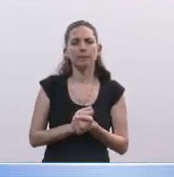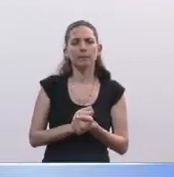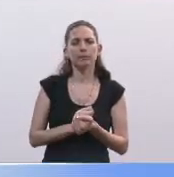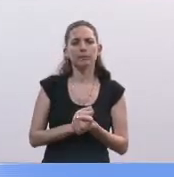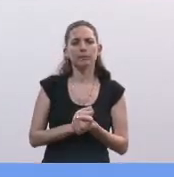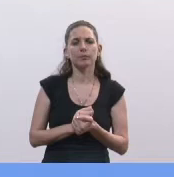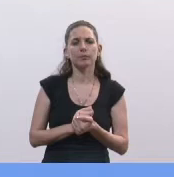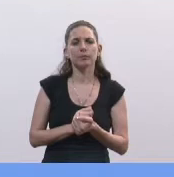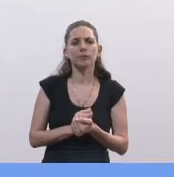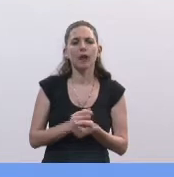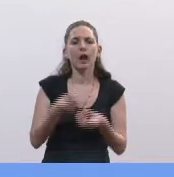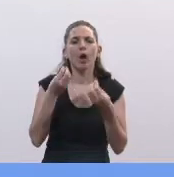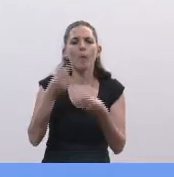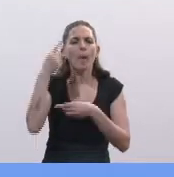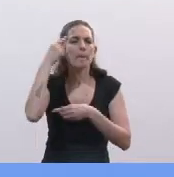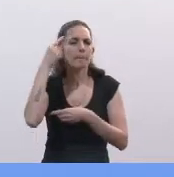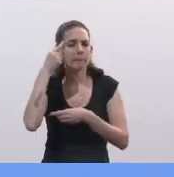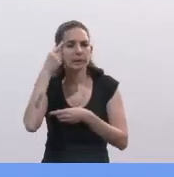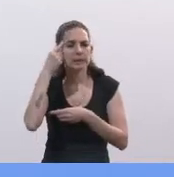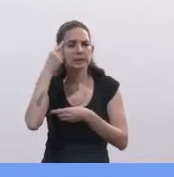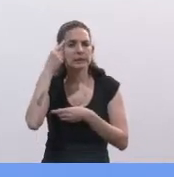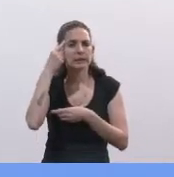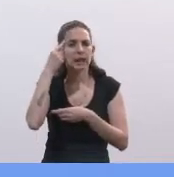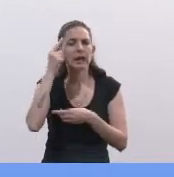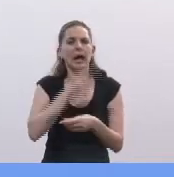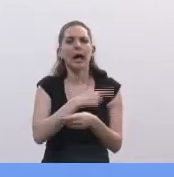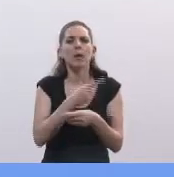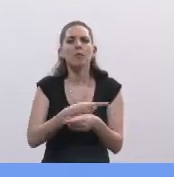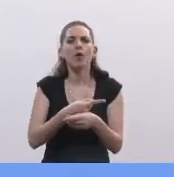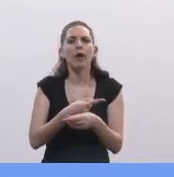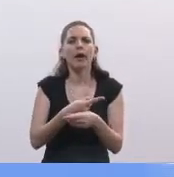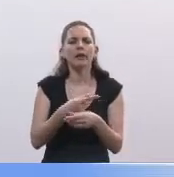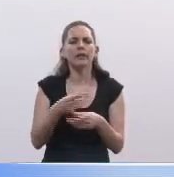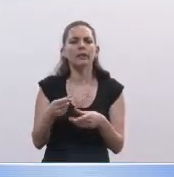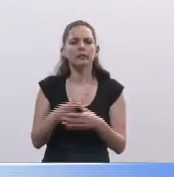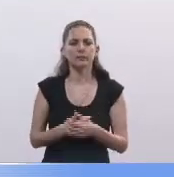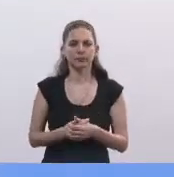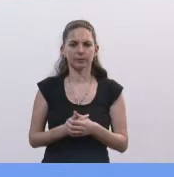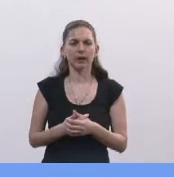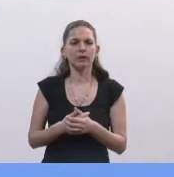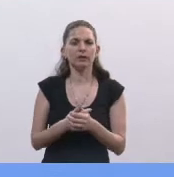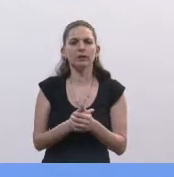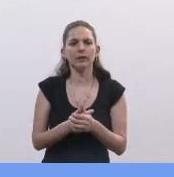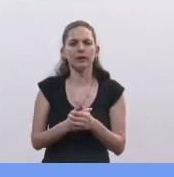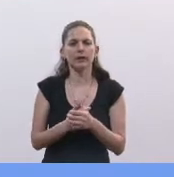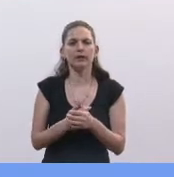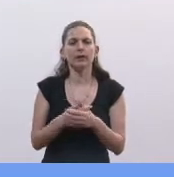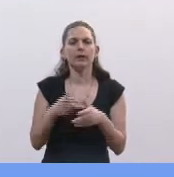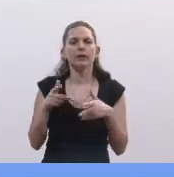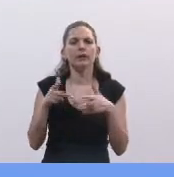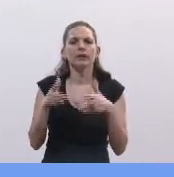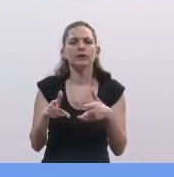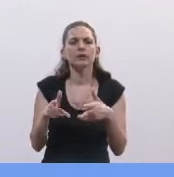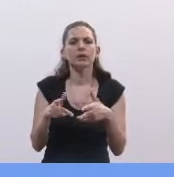resulta adecuado racionalizar y equilibrar el poder de dicho ámbito. El concepto. En la